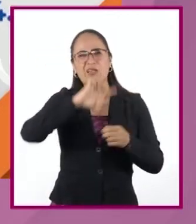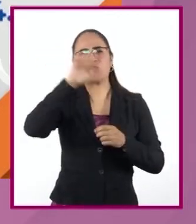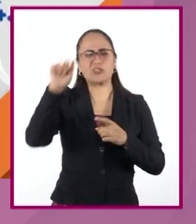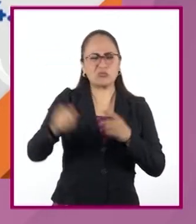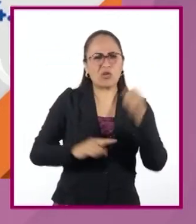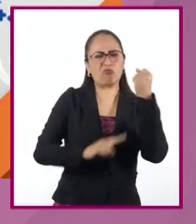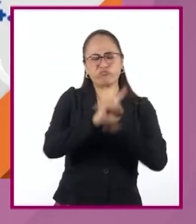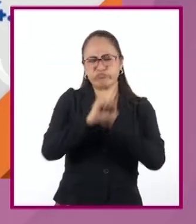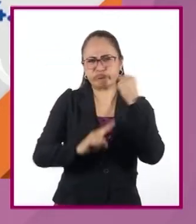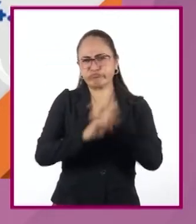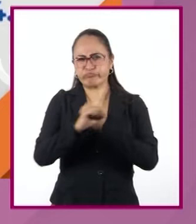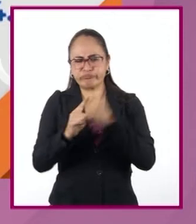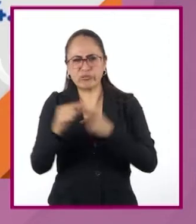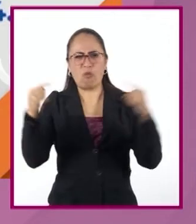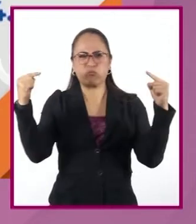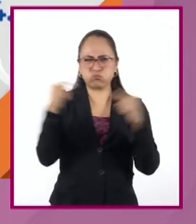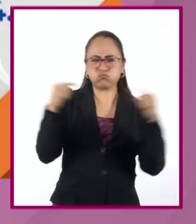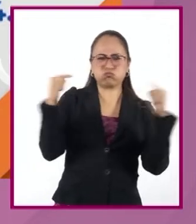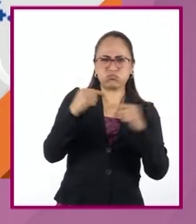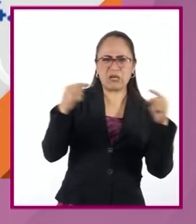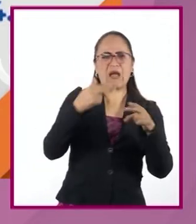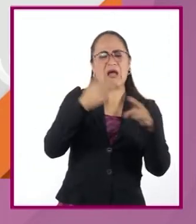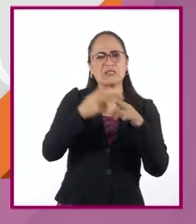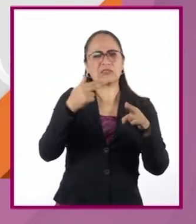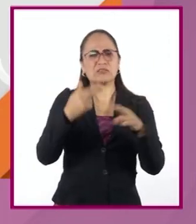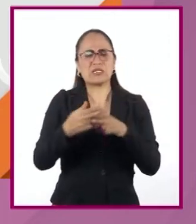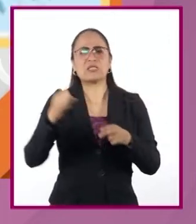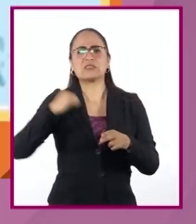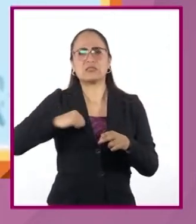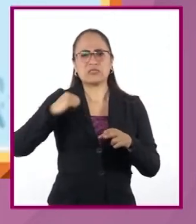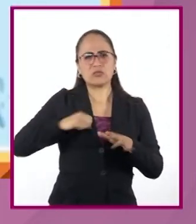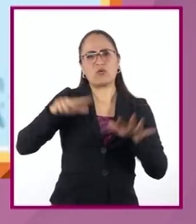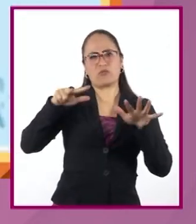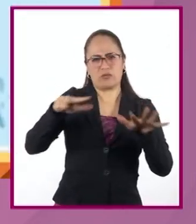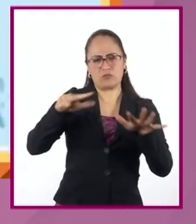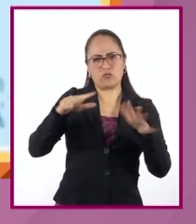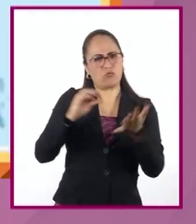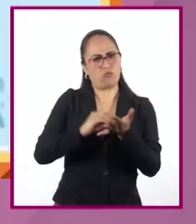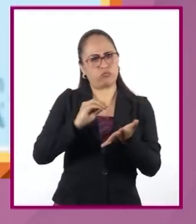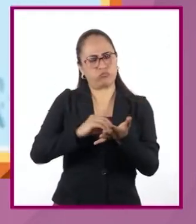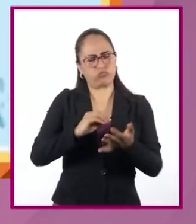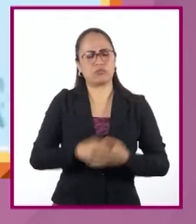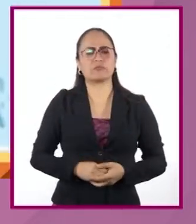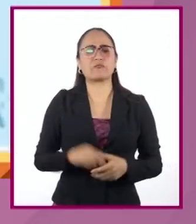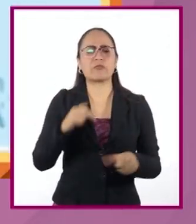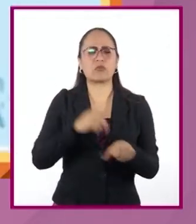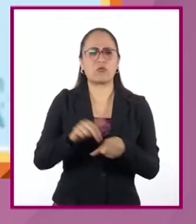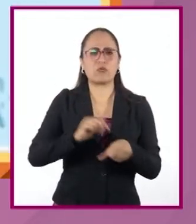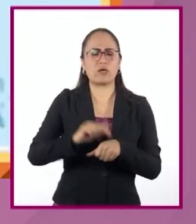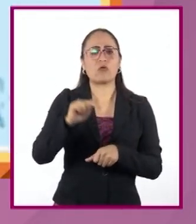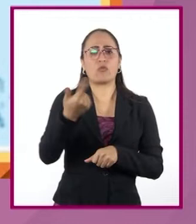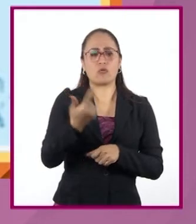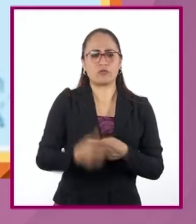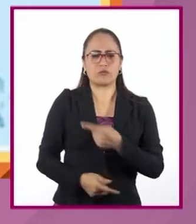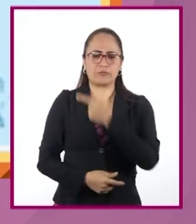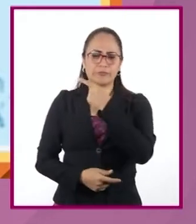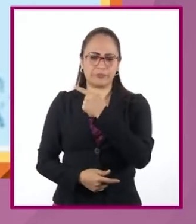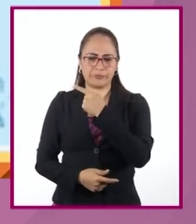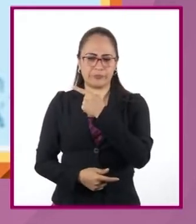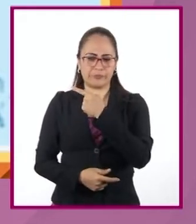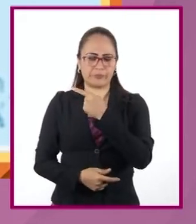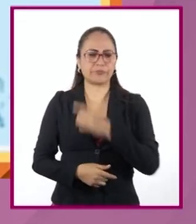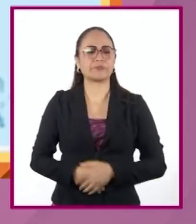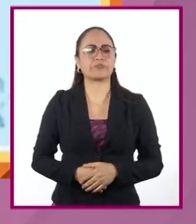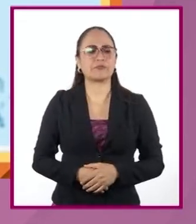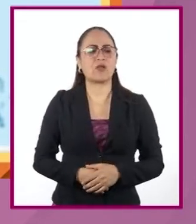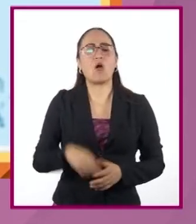que duraron hasta el siglo XVIII. Número 12. Pensilvania. Fue fundada